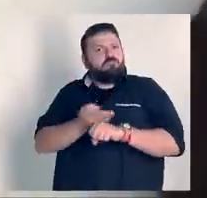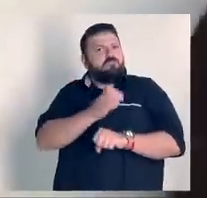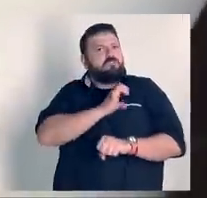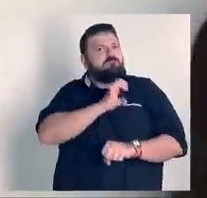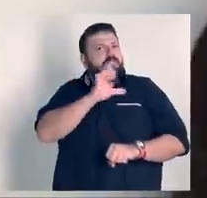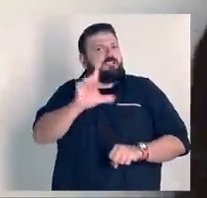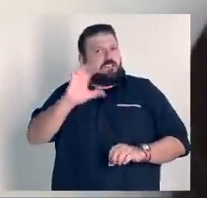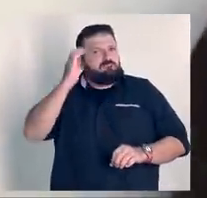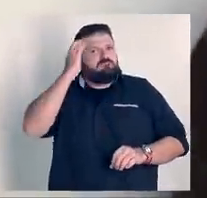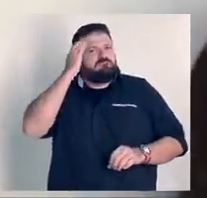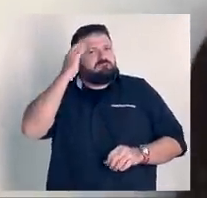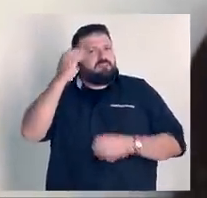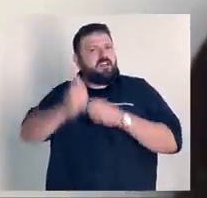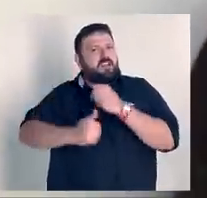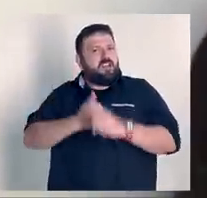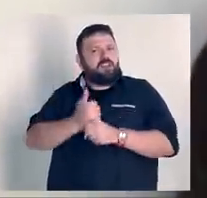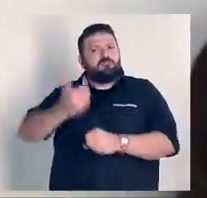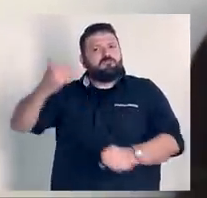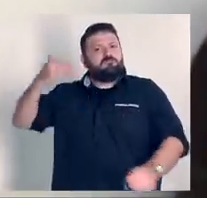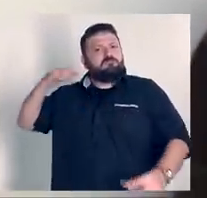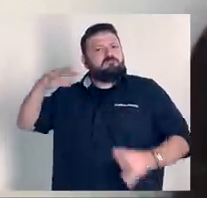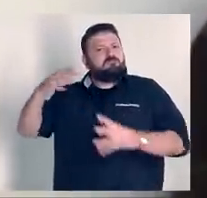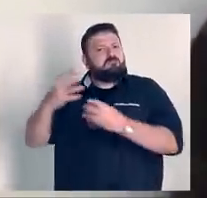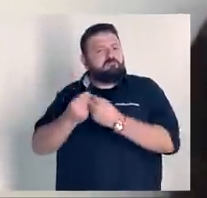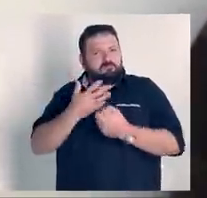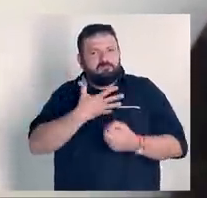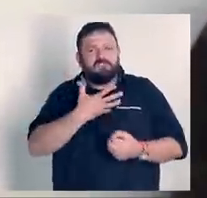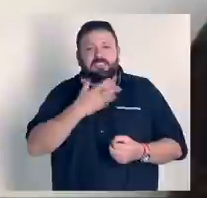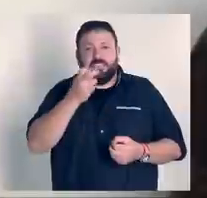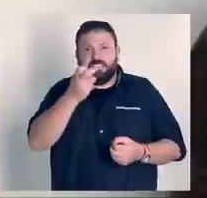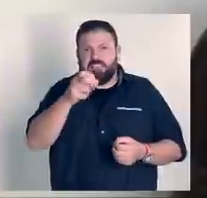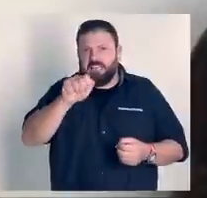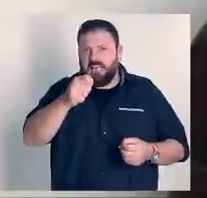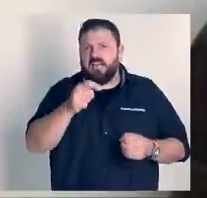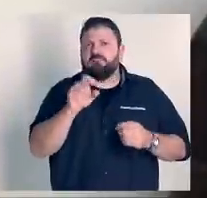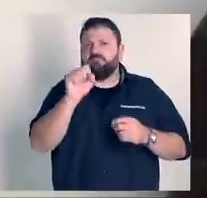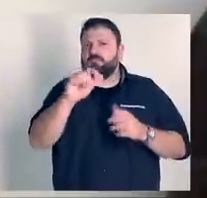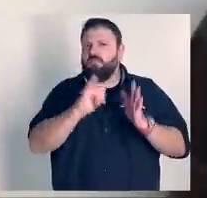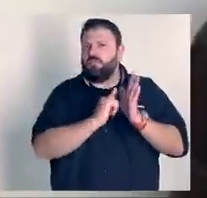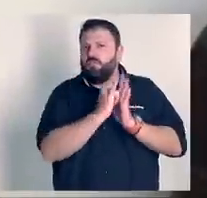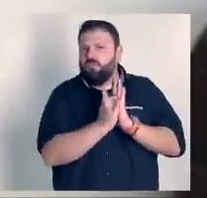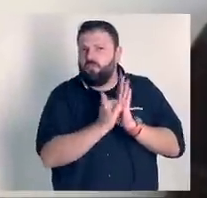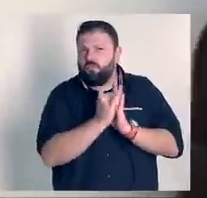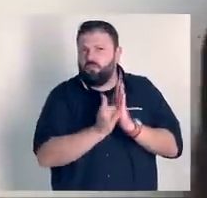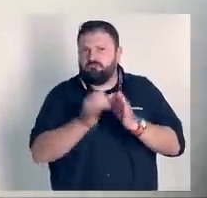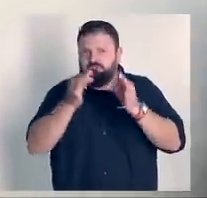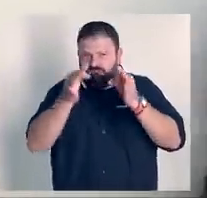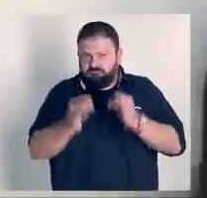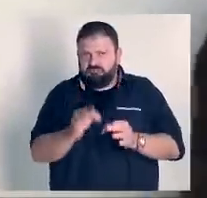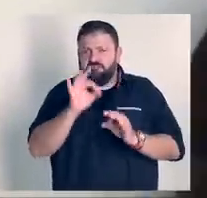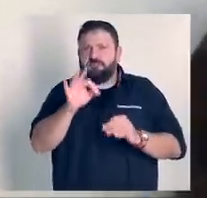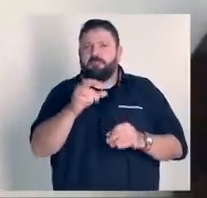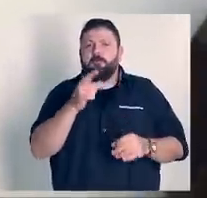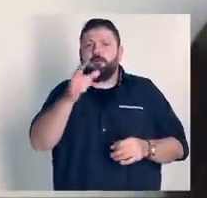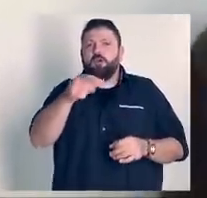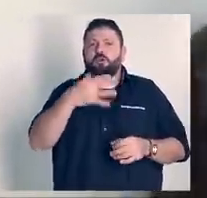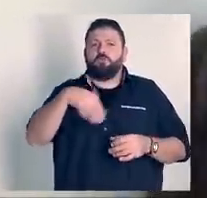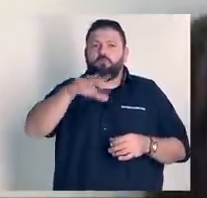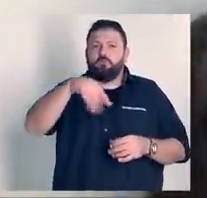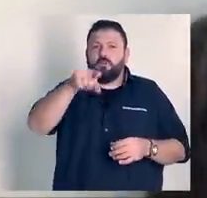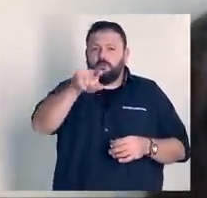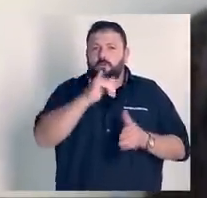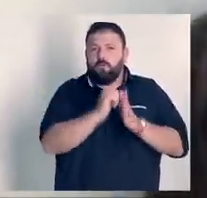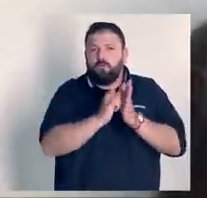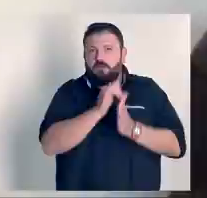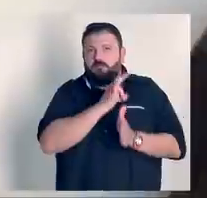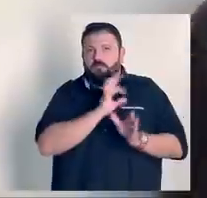esta invitación será nuestro canal oficial de YouTube, OmniLife Oficial se llama, para que lo busquen, se suscriban.